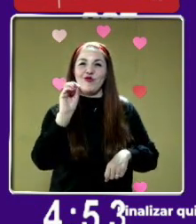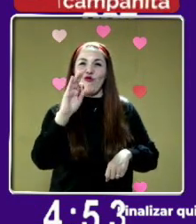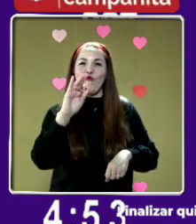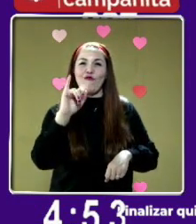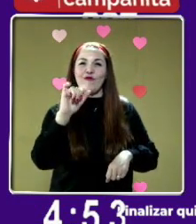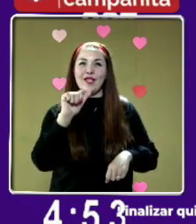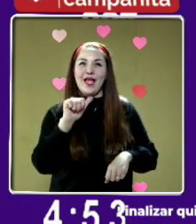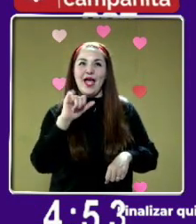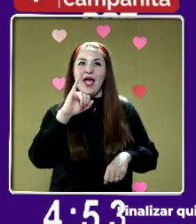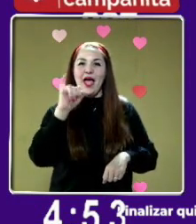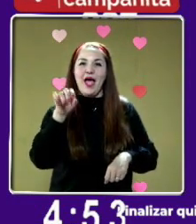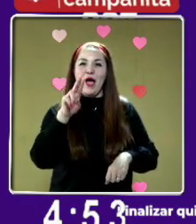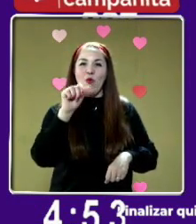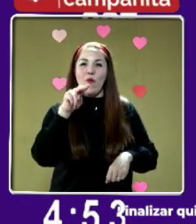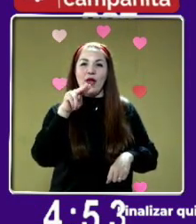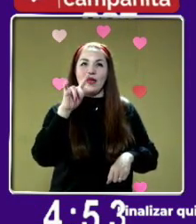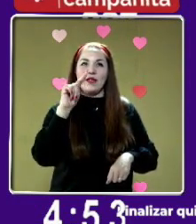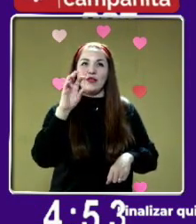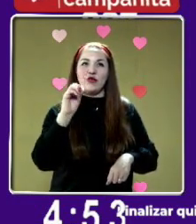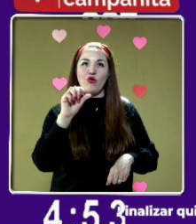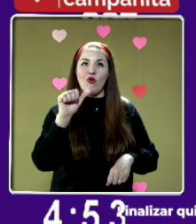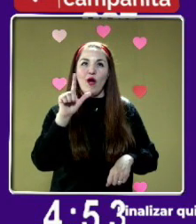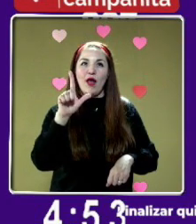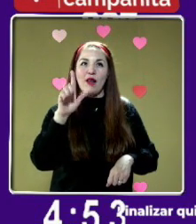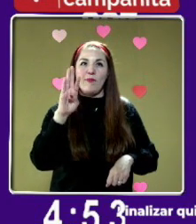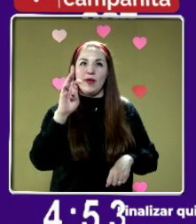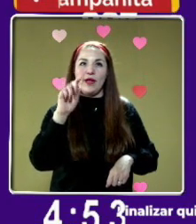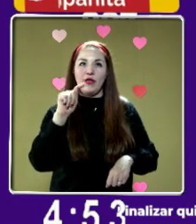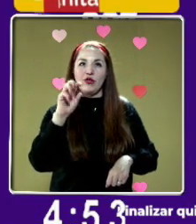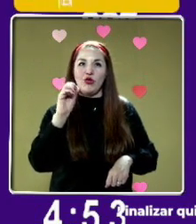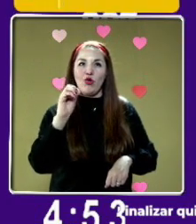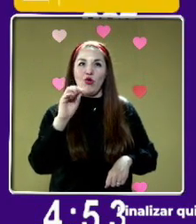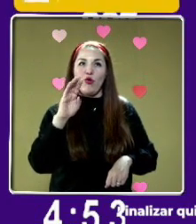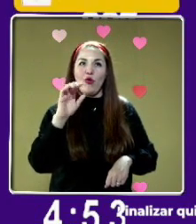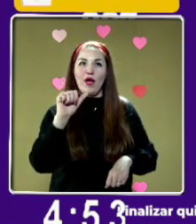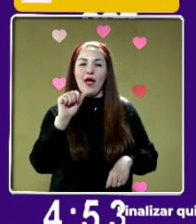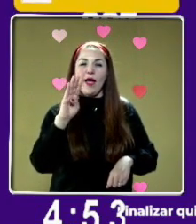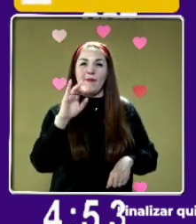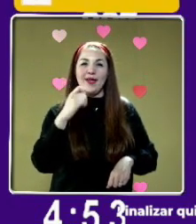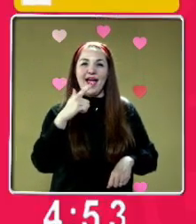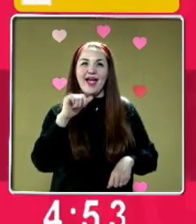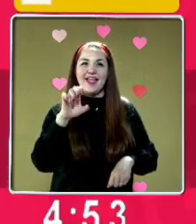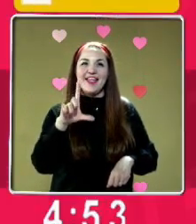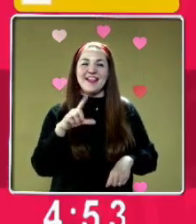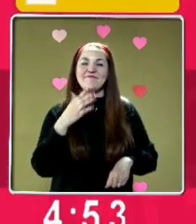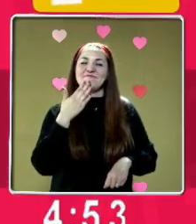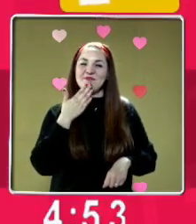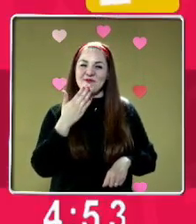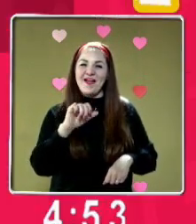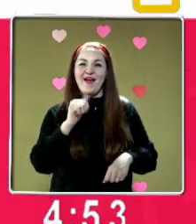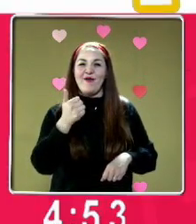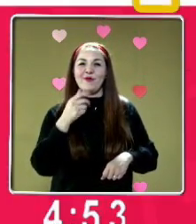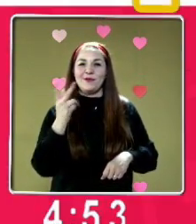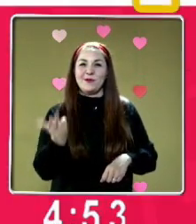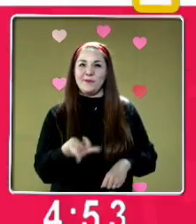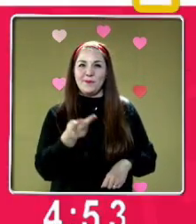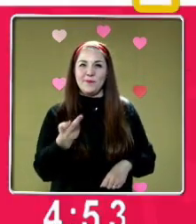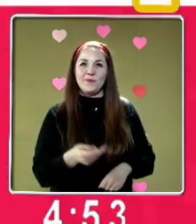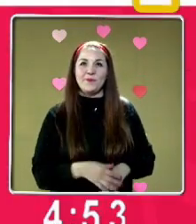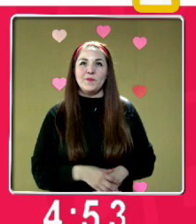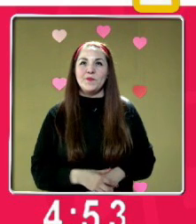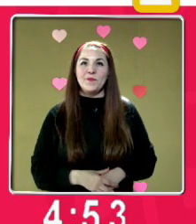Sofía, Juanito, Alberto y Abigail, porque hubo ahí un empate. Ok, pues avanzamos, maestra. Siguiente pregunta. Vamos a ver qué